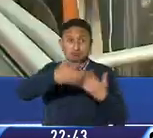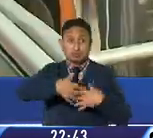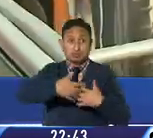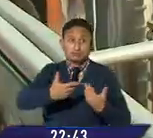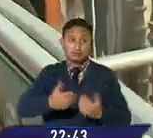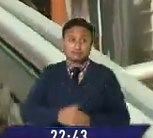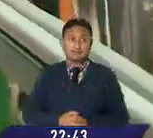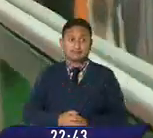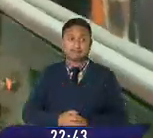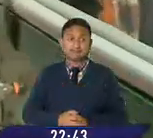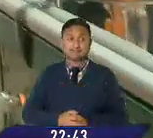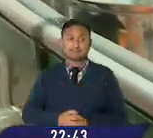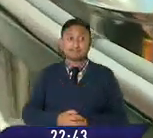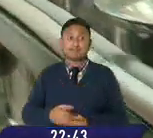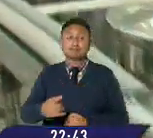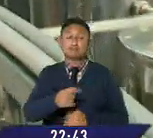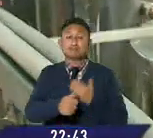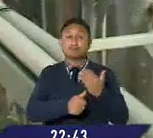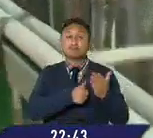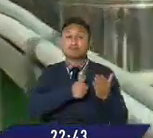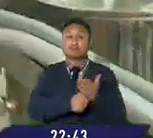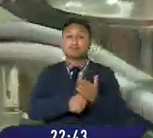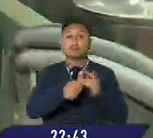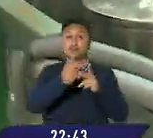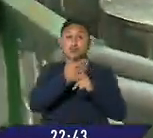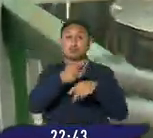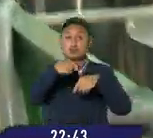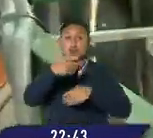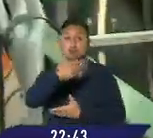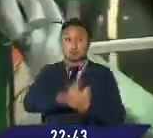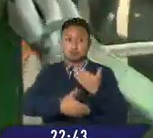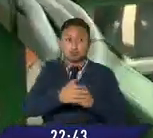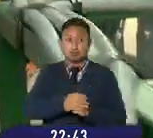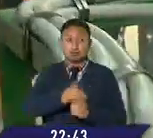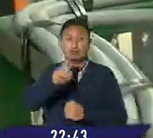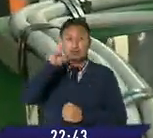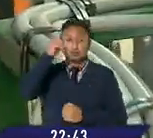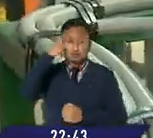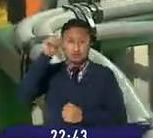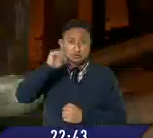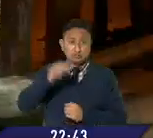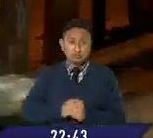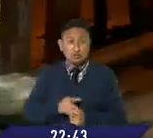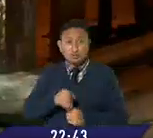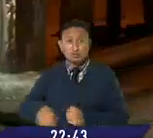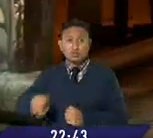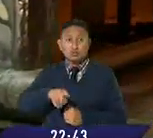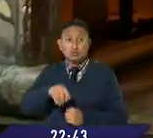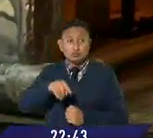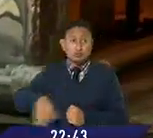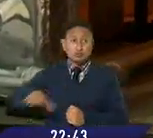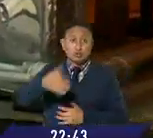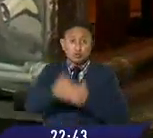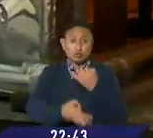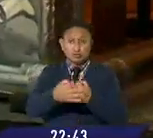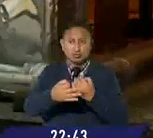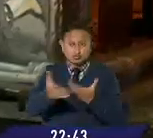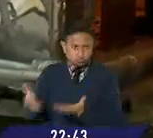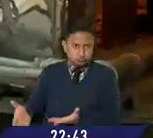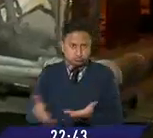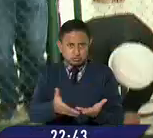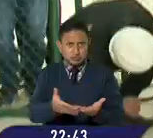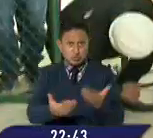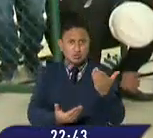este marco, desde el Ministerio de Producción y Comercio Exterior se aseguró que el gobierno garantizará las condiciones jurídicas para esta y